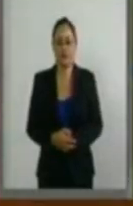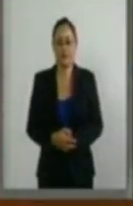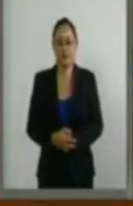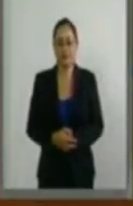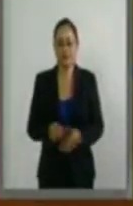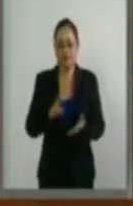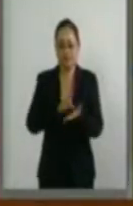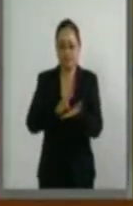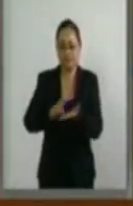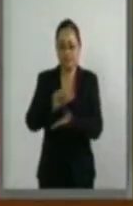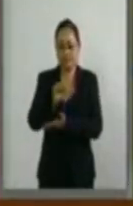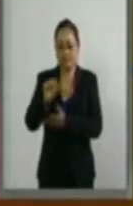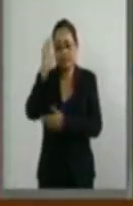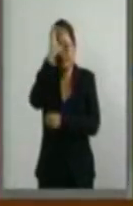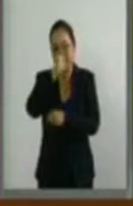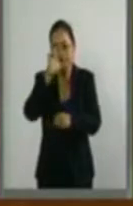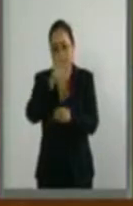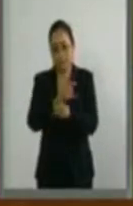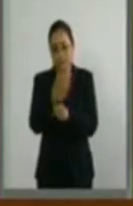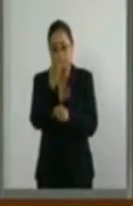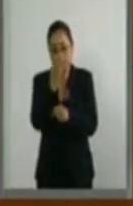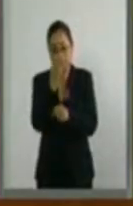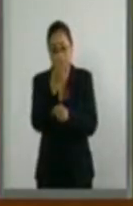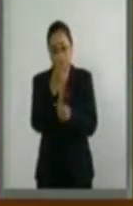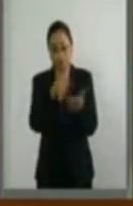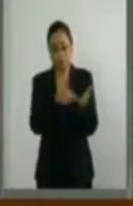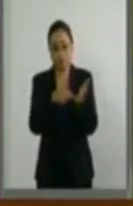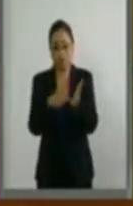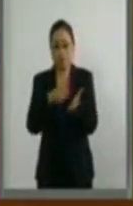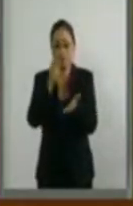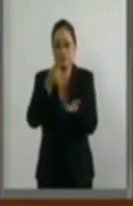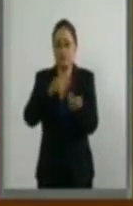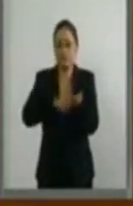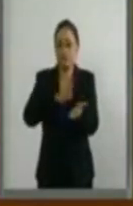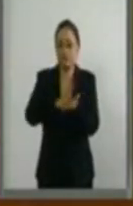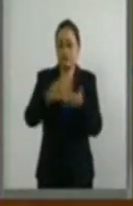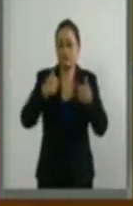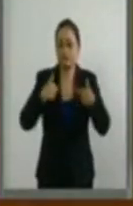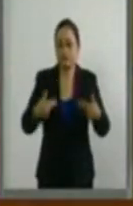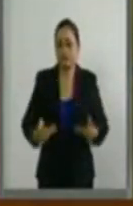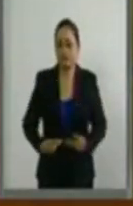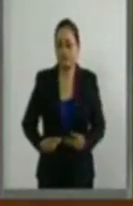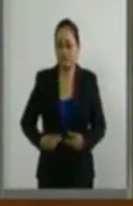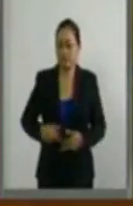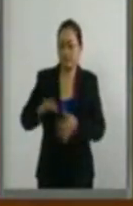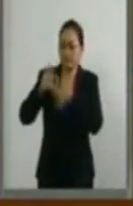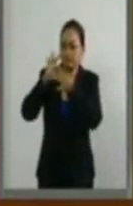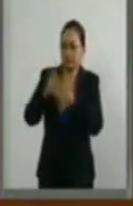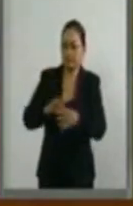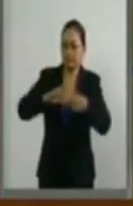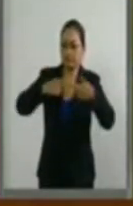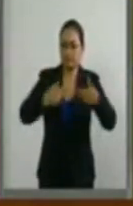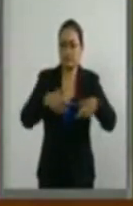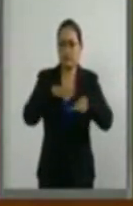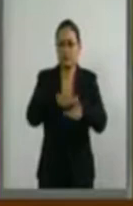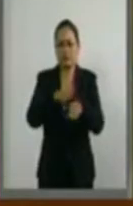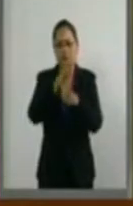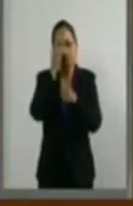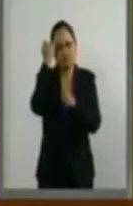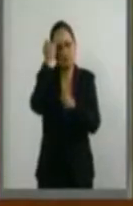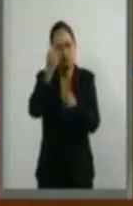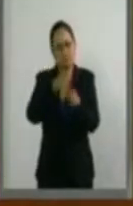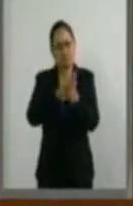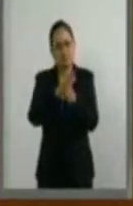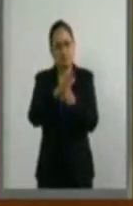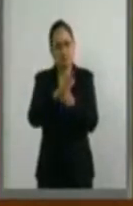cultura debe concebirse como un derecho humano relacionado de manera armónica con los principios